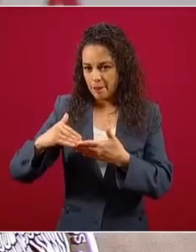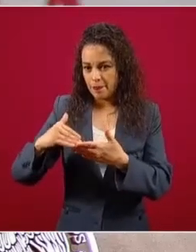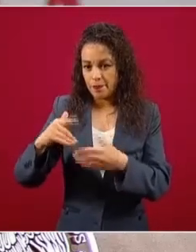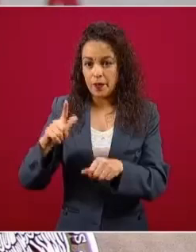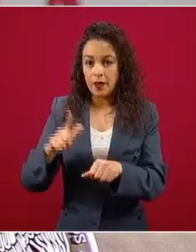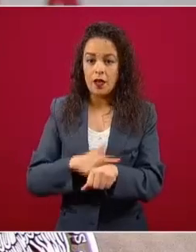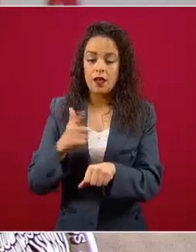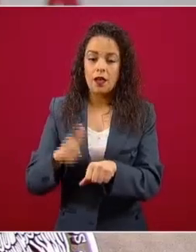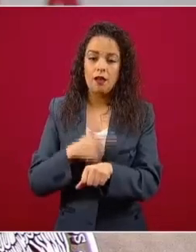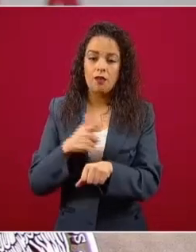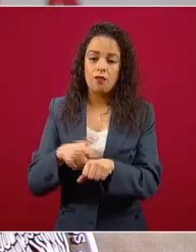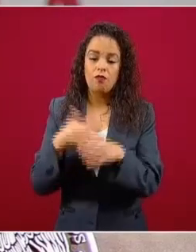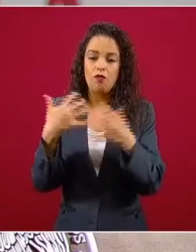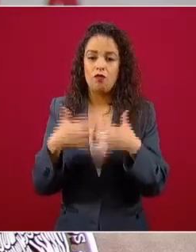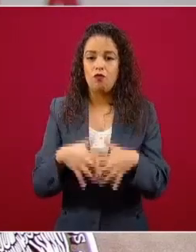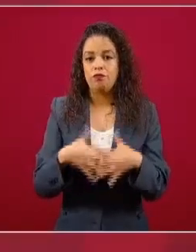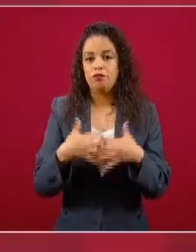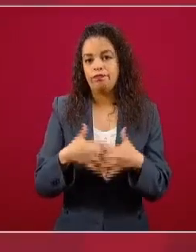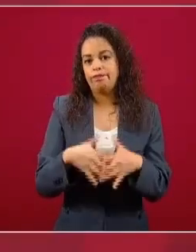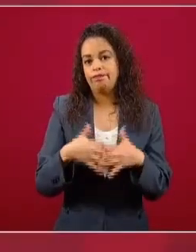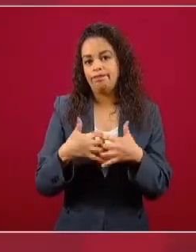refrescos industrializados.